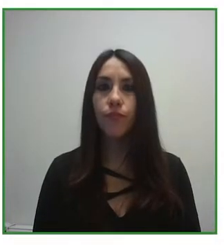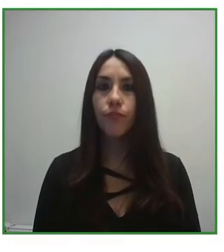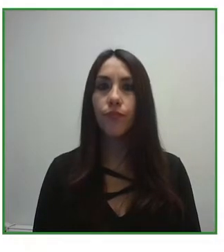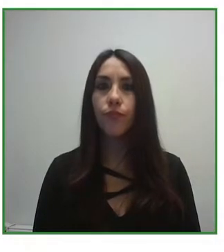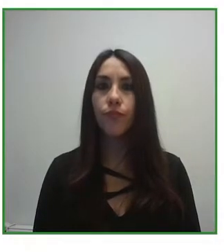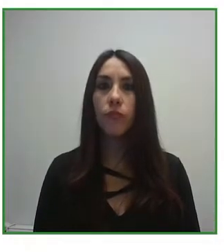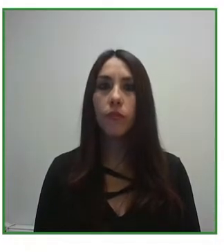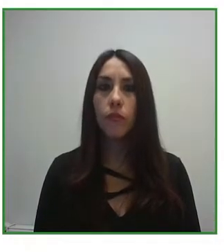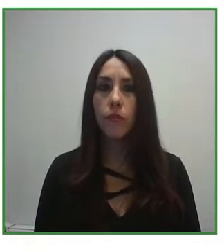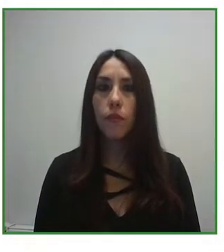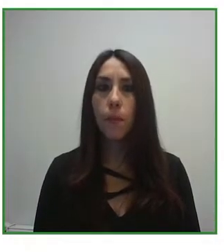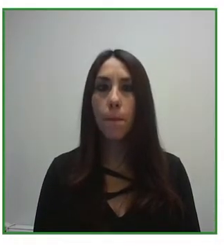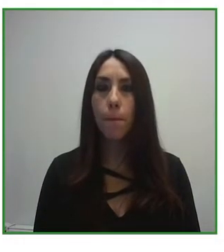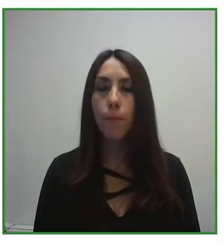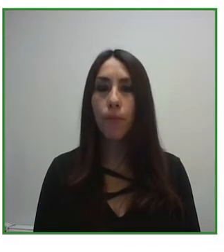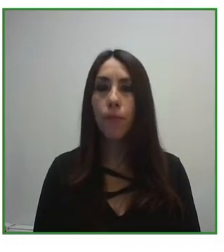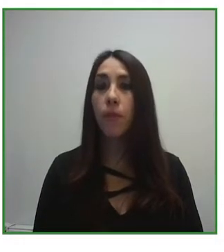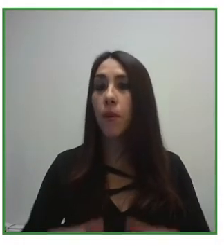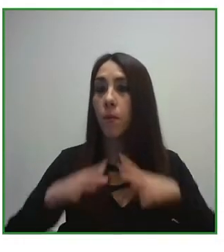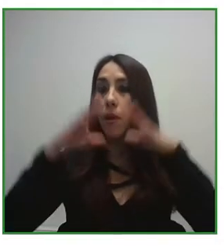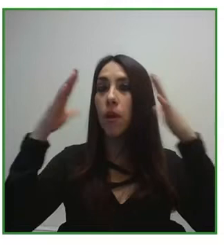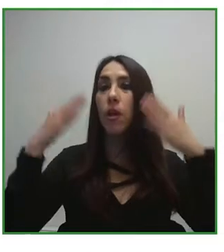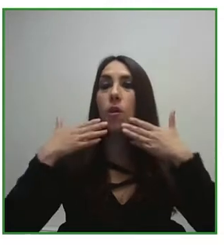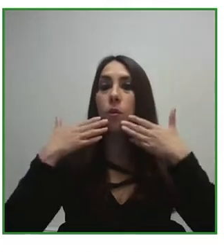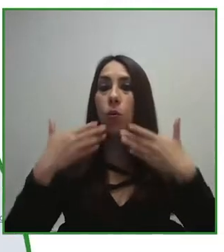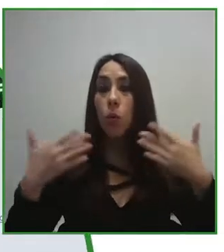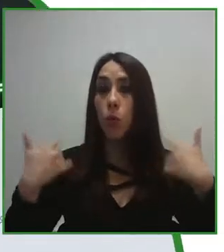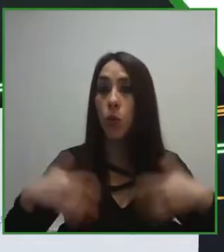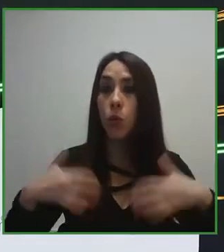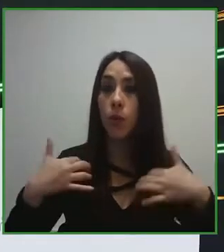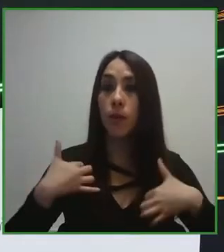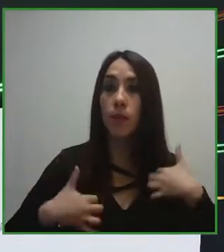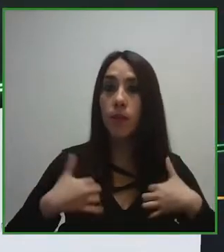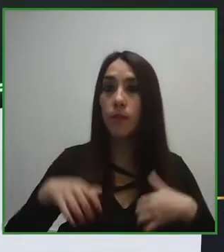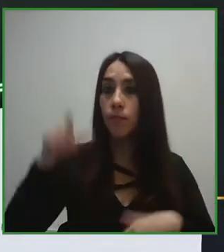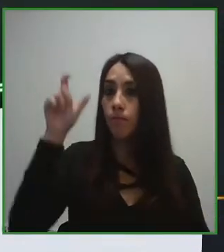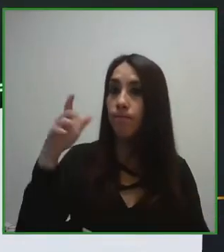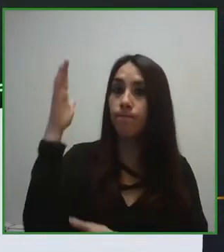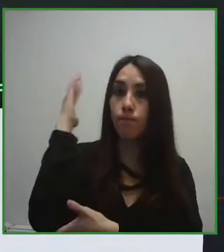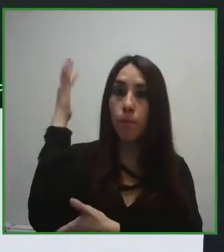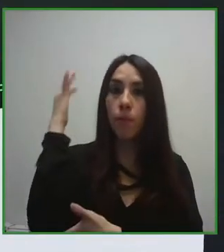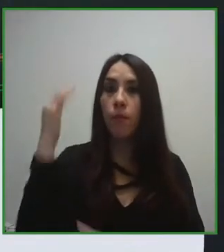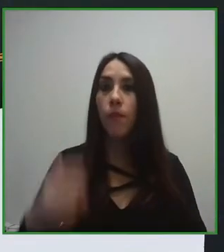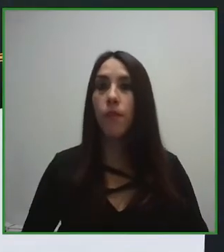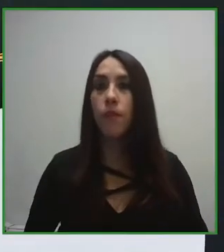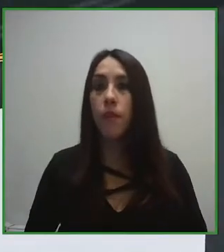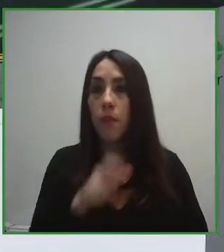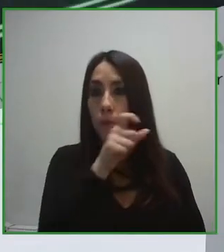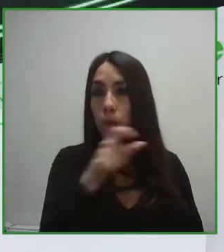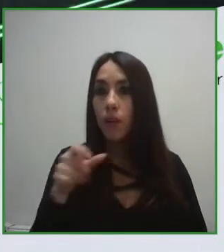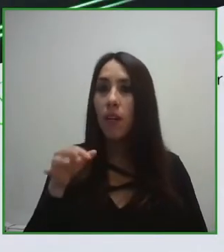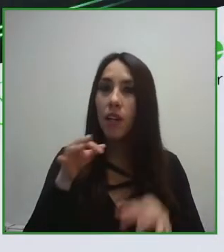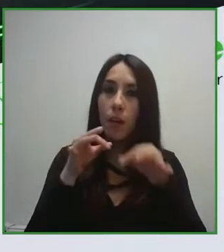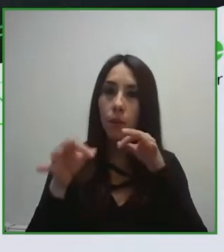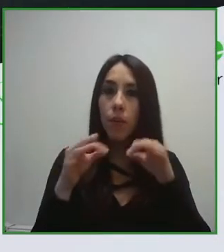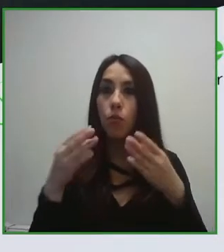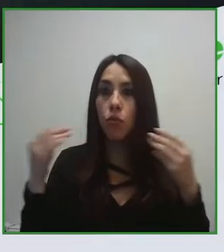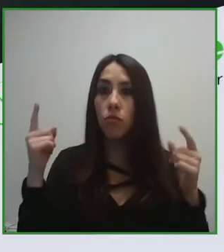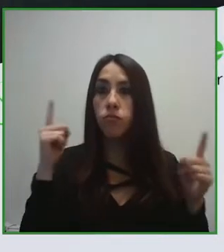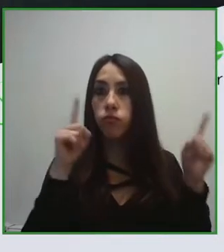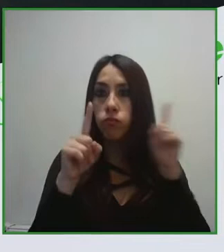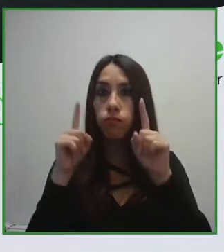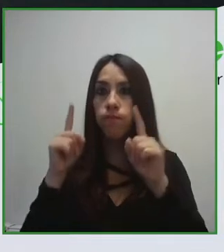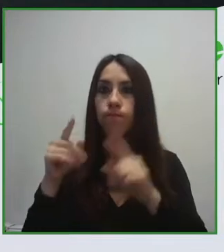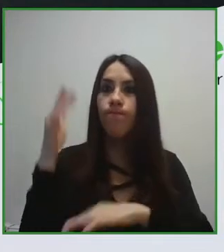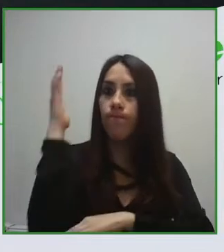Agradecemos enormemente a Jesús Hernández y a nuestros expositores de alto nivel de la sesión Turismo sin Barreras, quienes nos